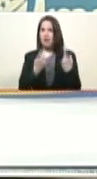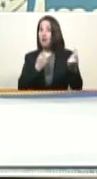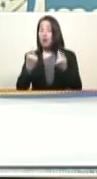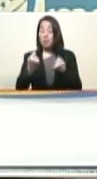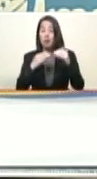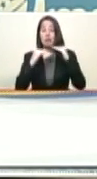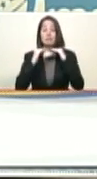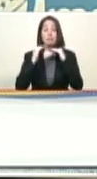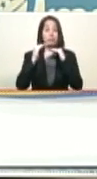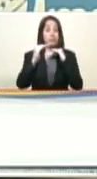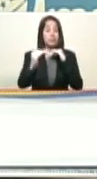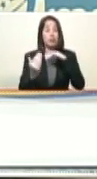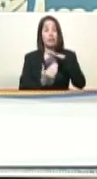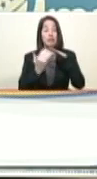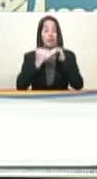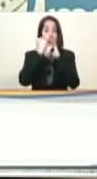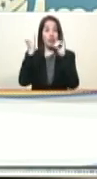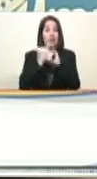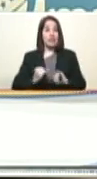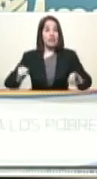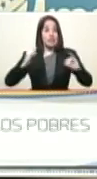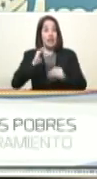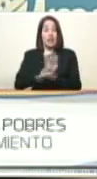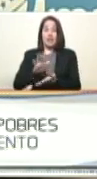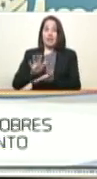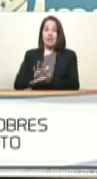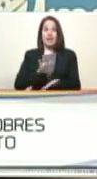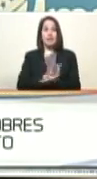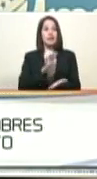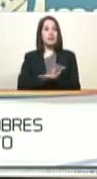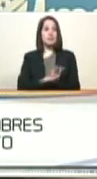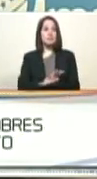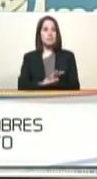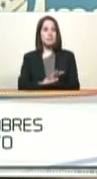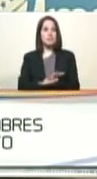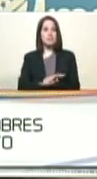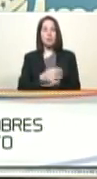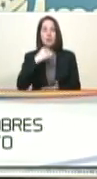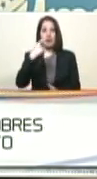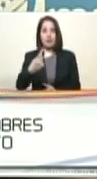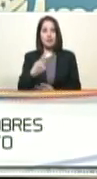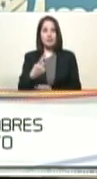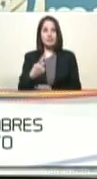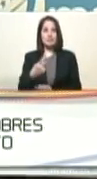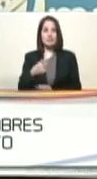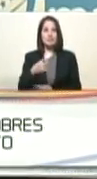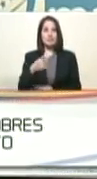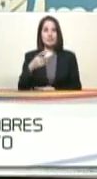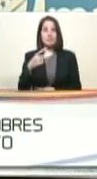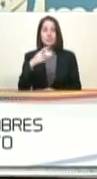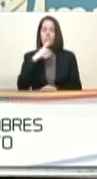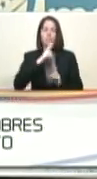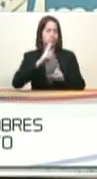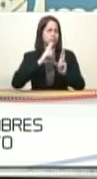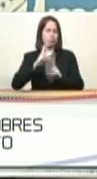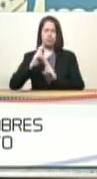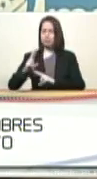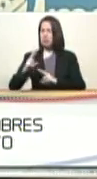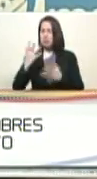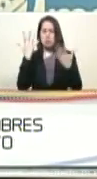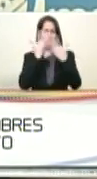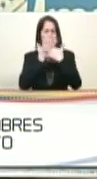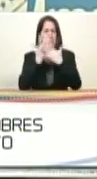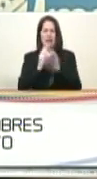estabilidad, felicidad, tranquilidad a Venezuela? Yo la respondo sin ningún tipo de dudas